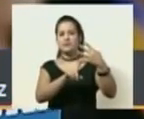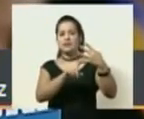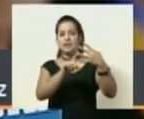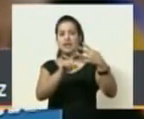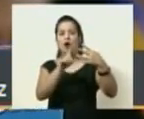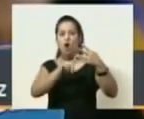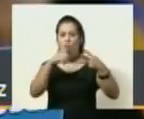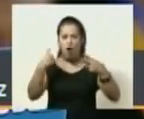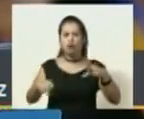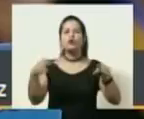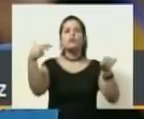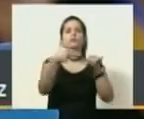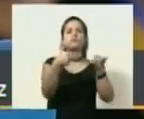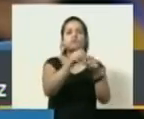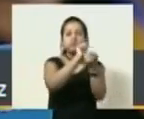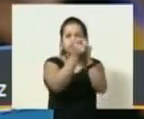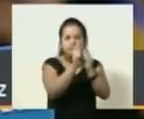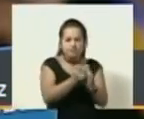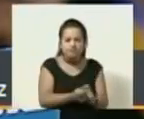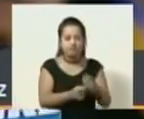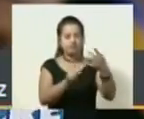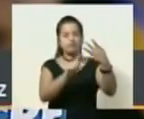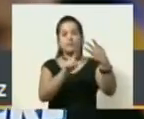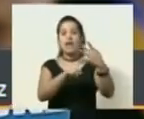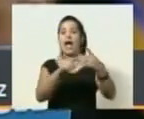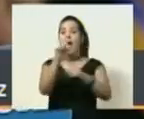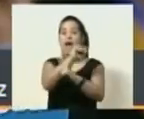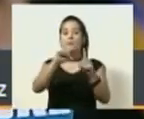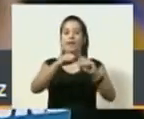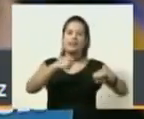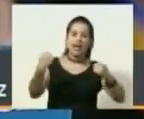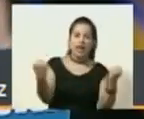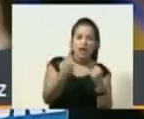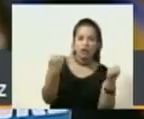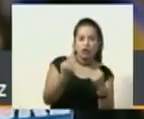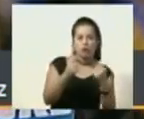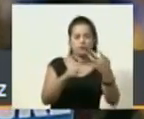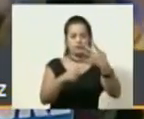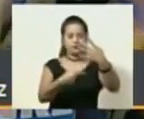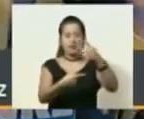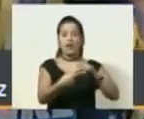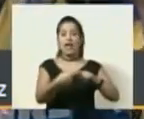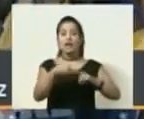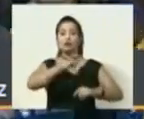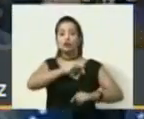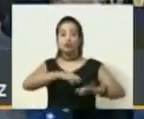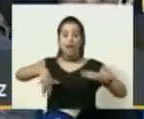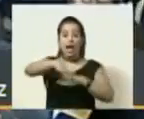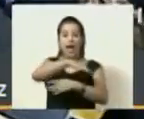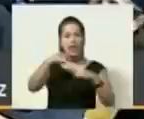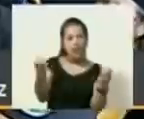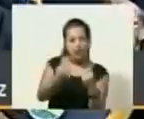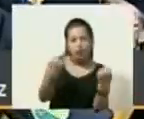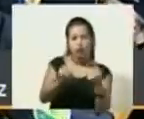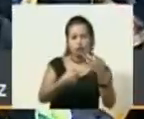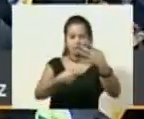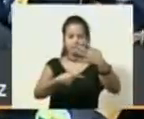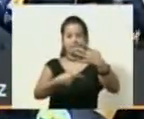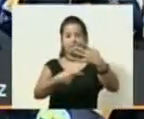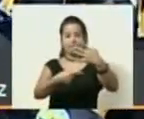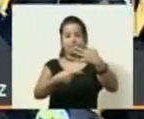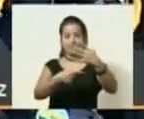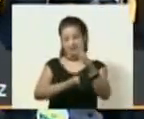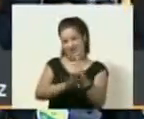hidrocarburos, gestión ambiental, gestión social para el desarrollo